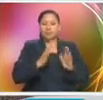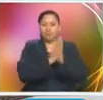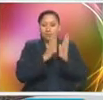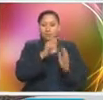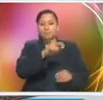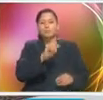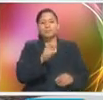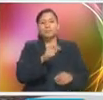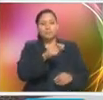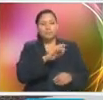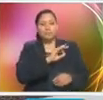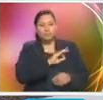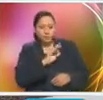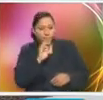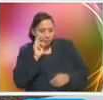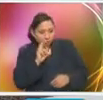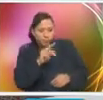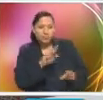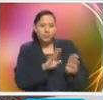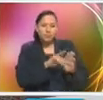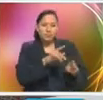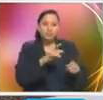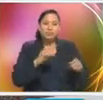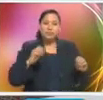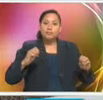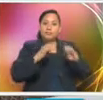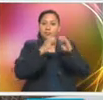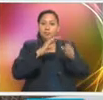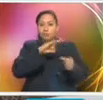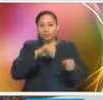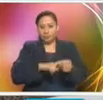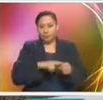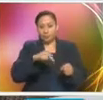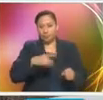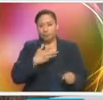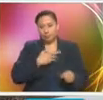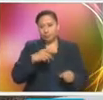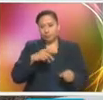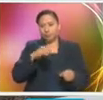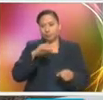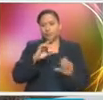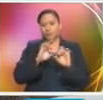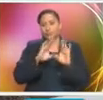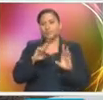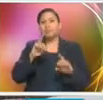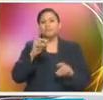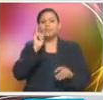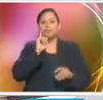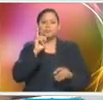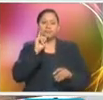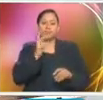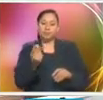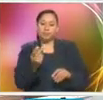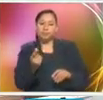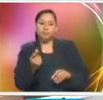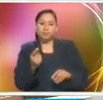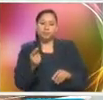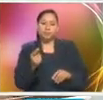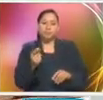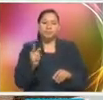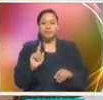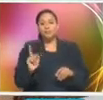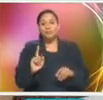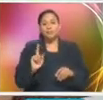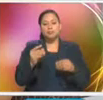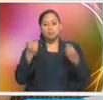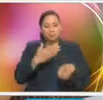donde pueden mostrar casos médicos de mascotas. Y el día de hoy tenemos un caso médico de una perrita encantadora que pues